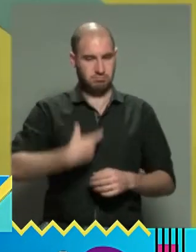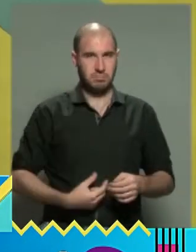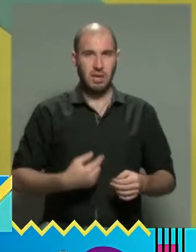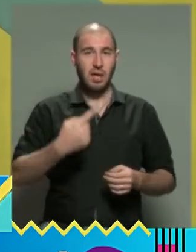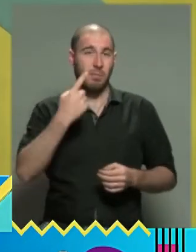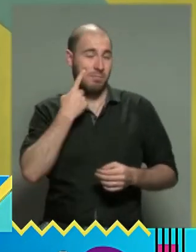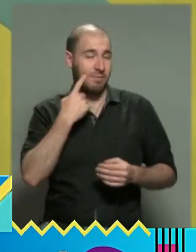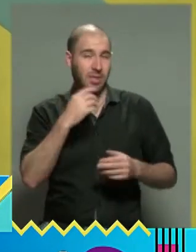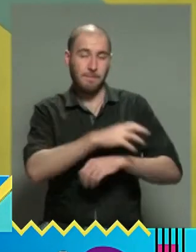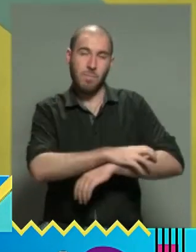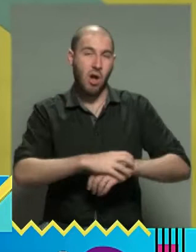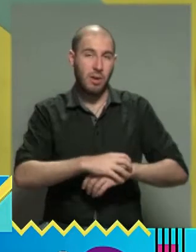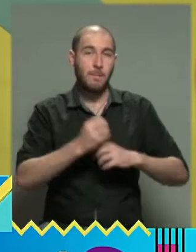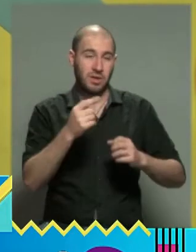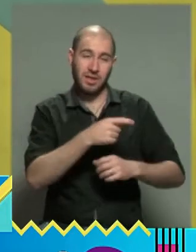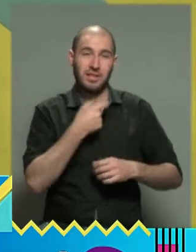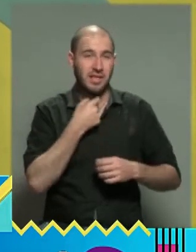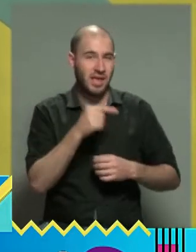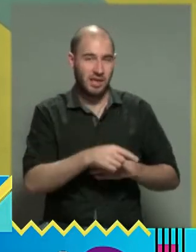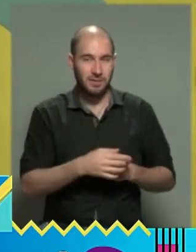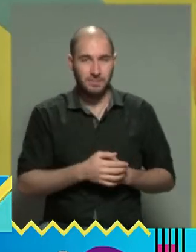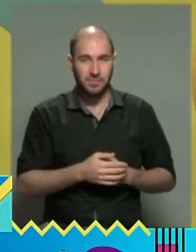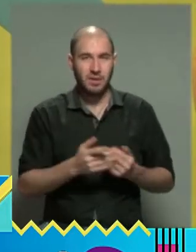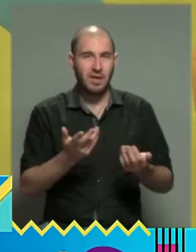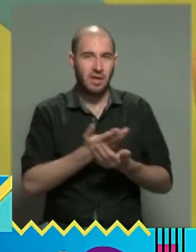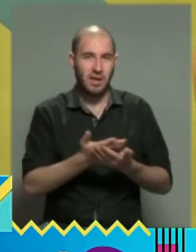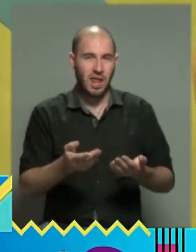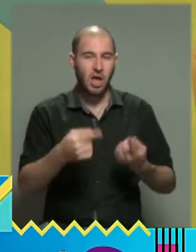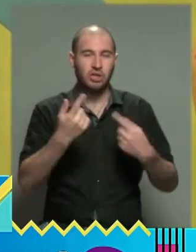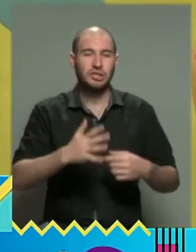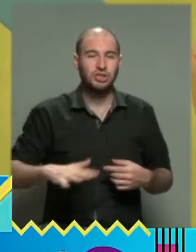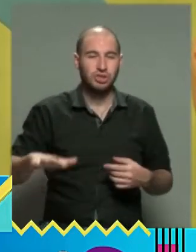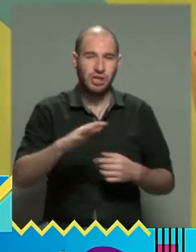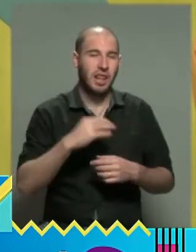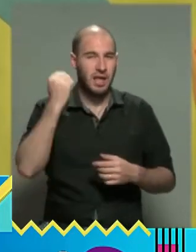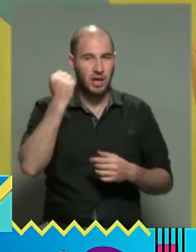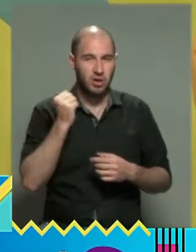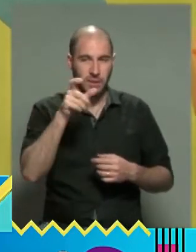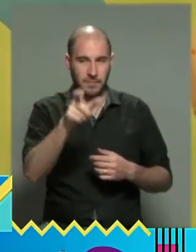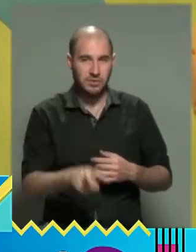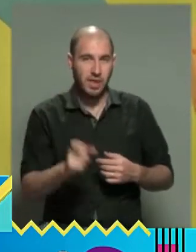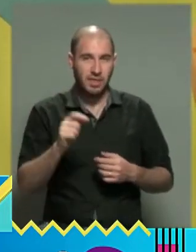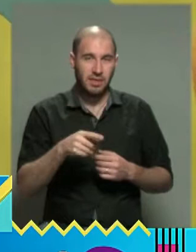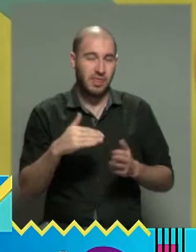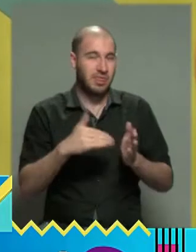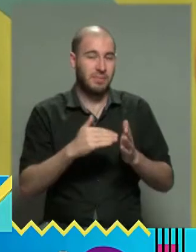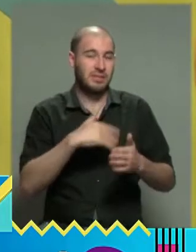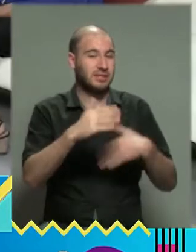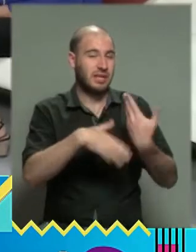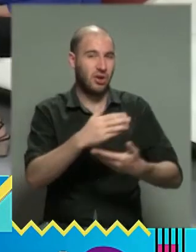una condición de pobreza porque quiere, y generalmente la situación social y económica de una persona condiciona su